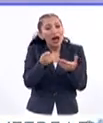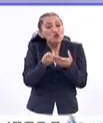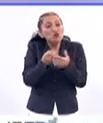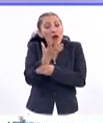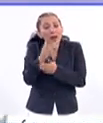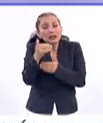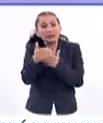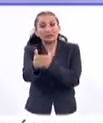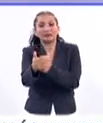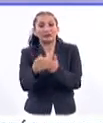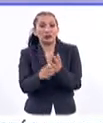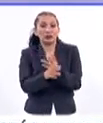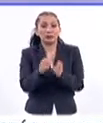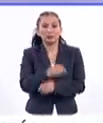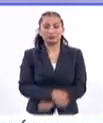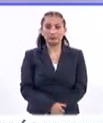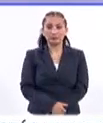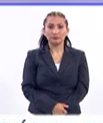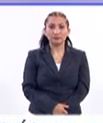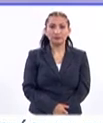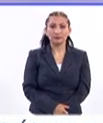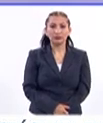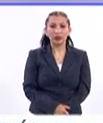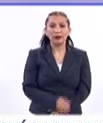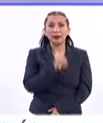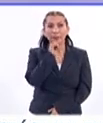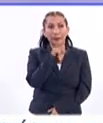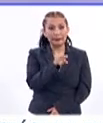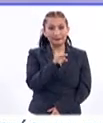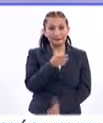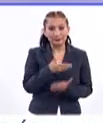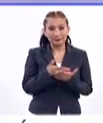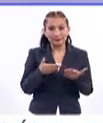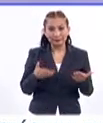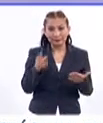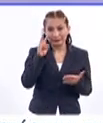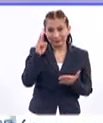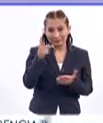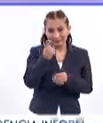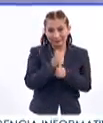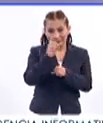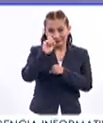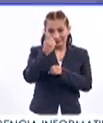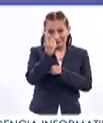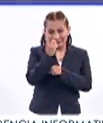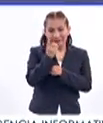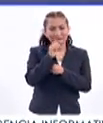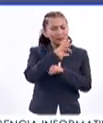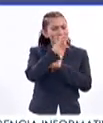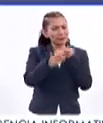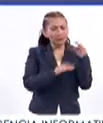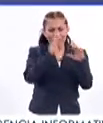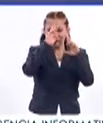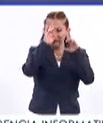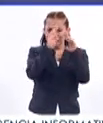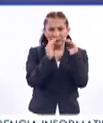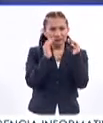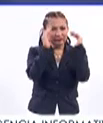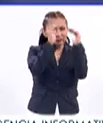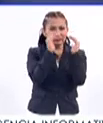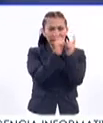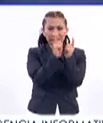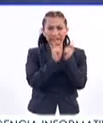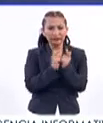nuevas posibilidades. Vimos justo ahora el 1 de diciembre que hubo toda una ceremonia con